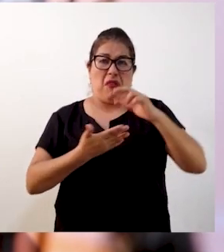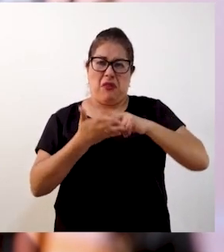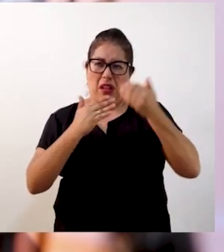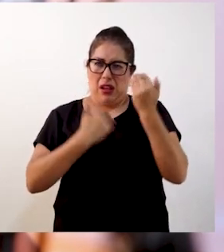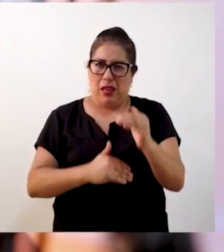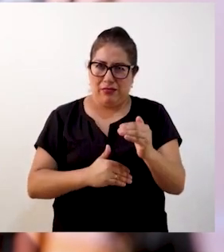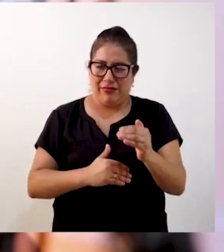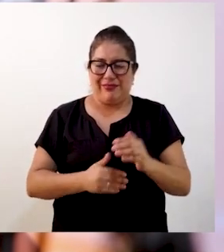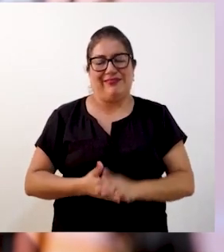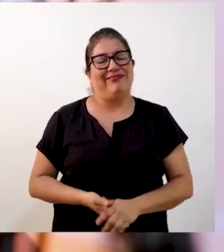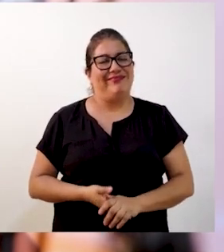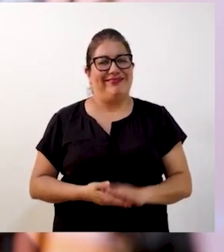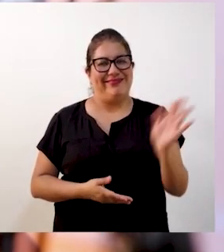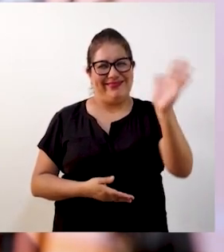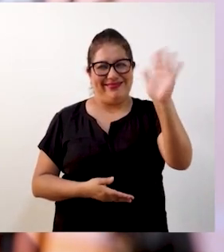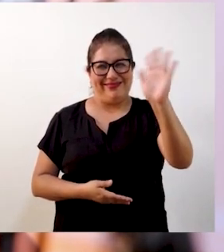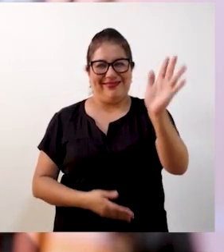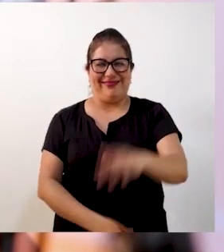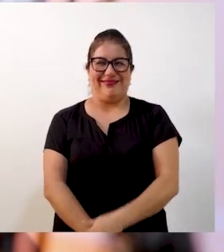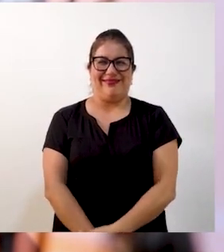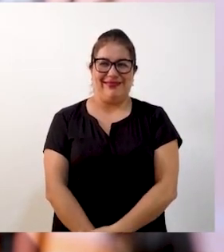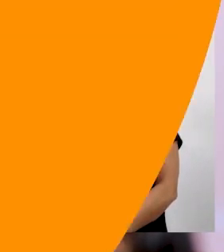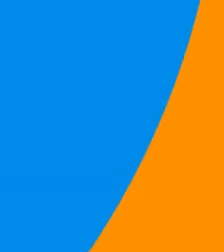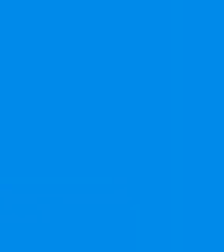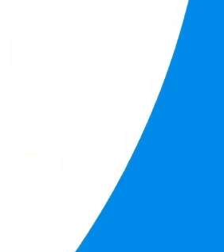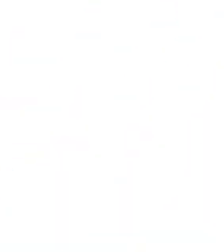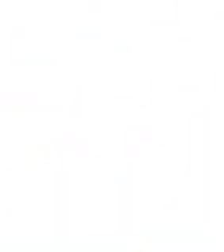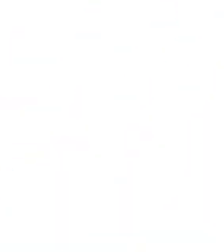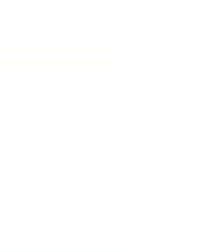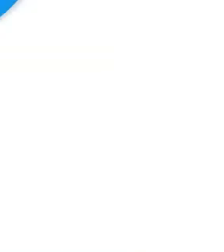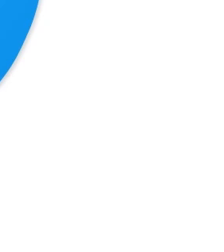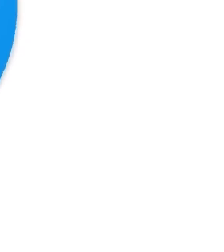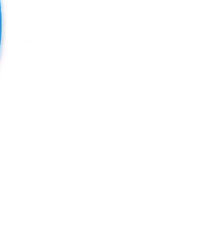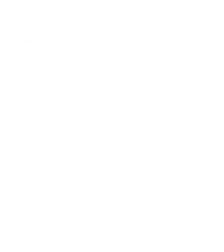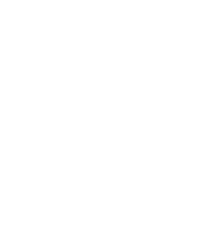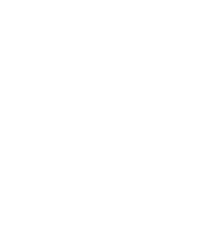discapacidad no es incapacidad. Hasta la próxima.